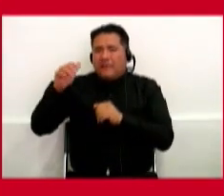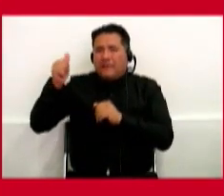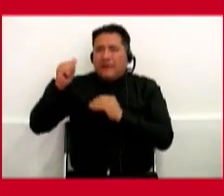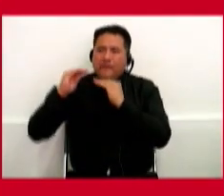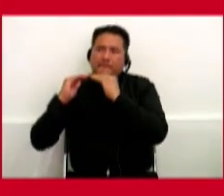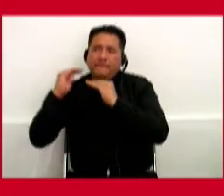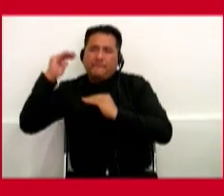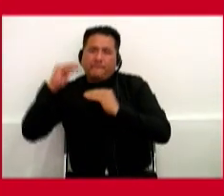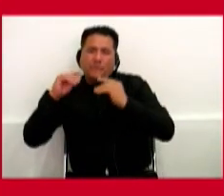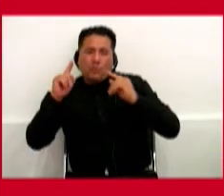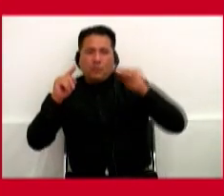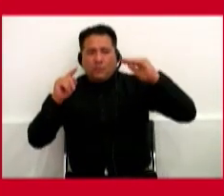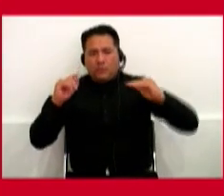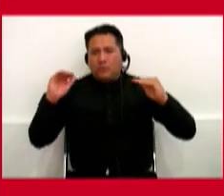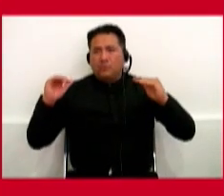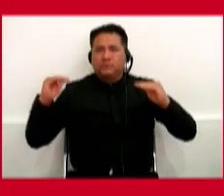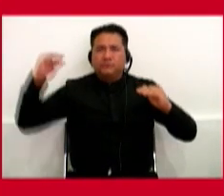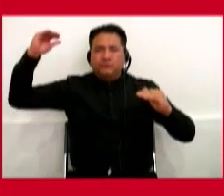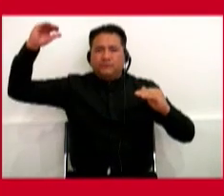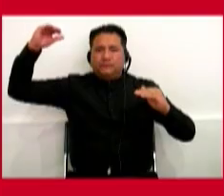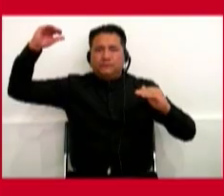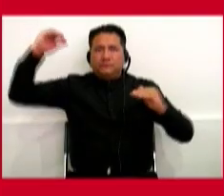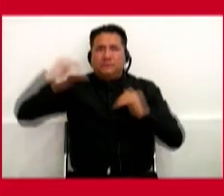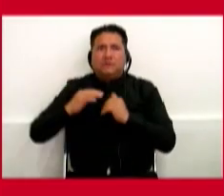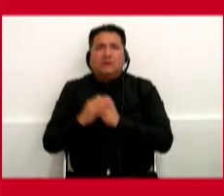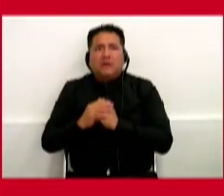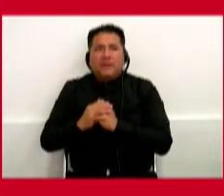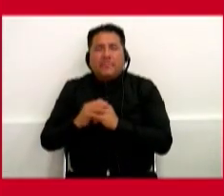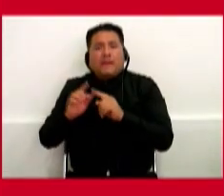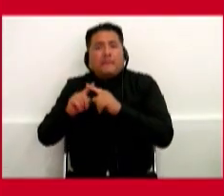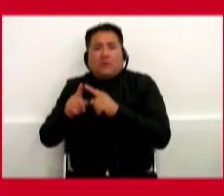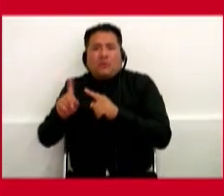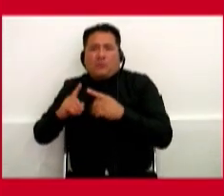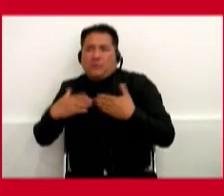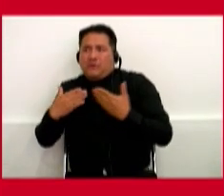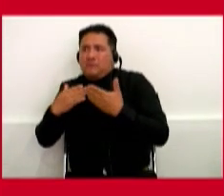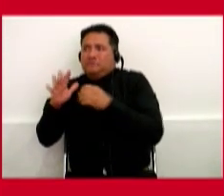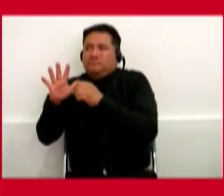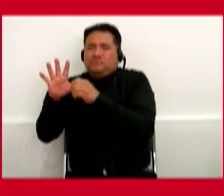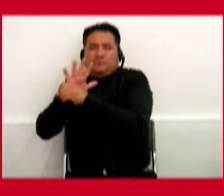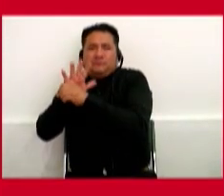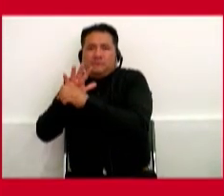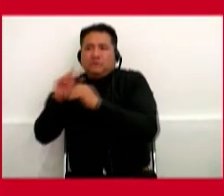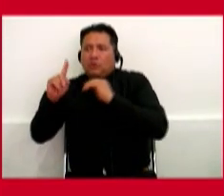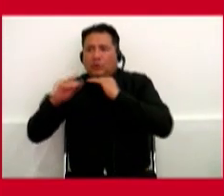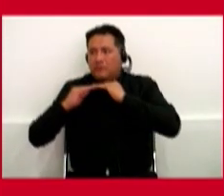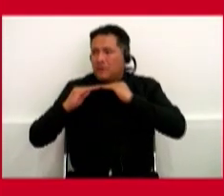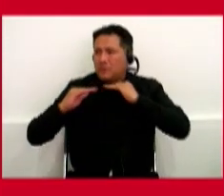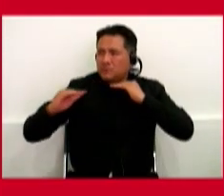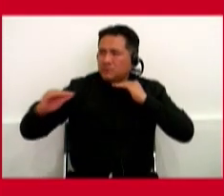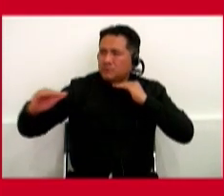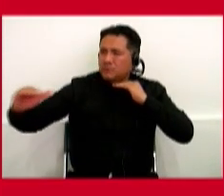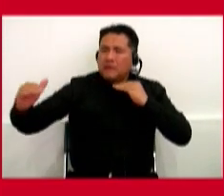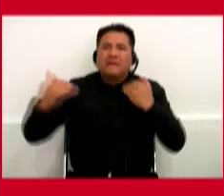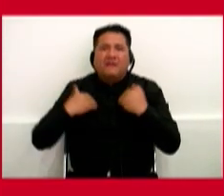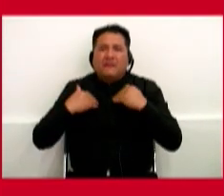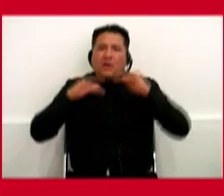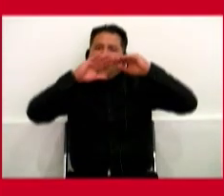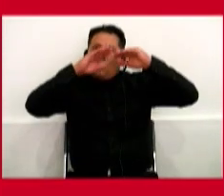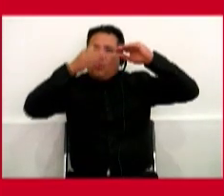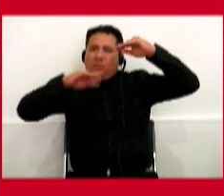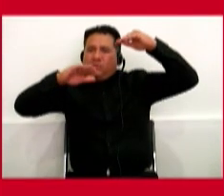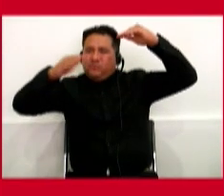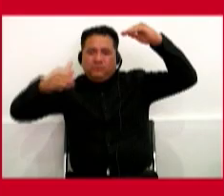que naturalmente vemos que en un open pit no se va a cumplir, porque los taludes, como he dicho, no son lineales, sino que tienen curvaturas. En la